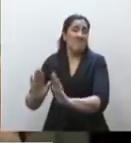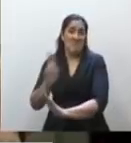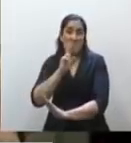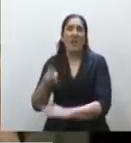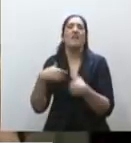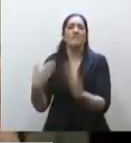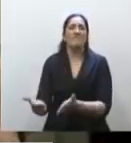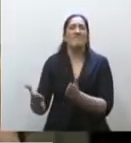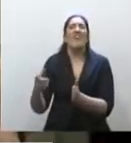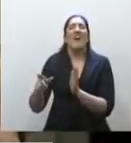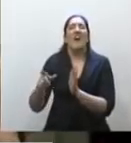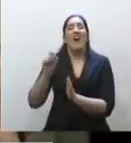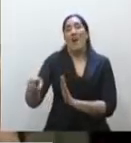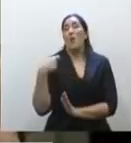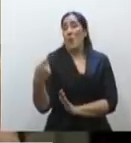lograr, que era